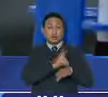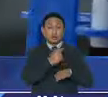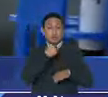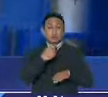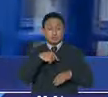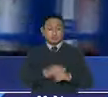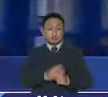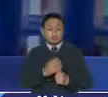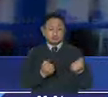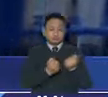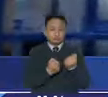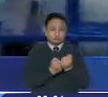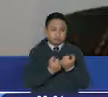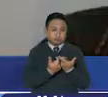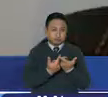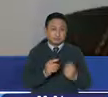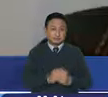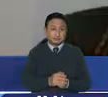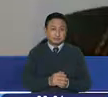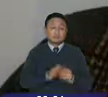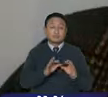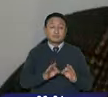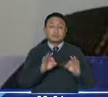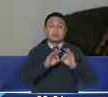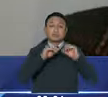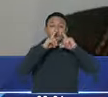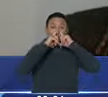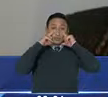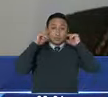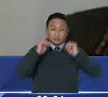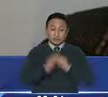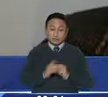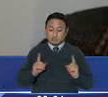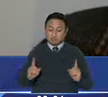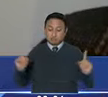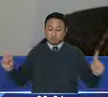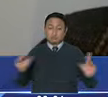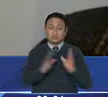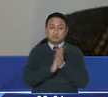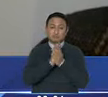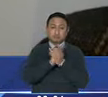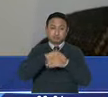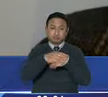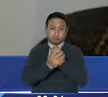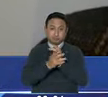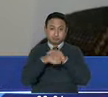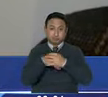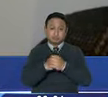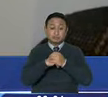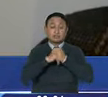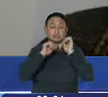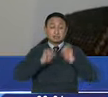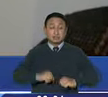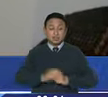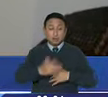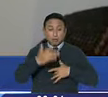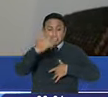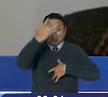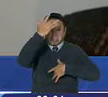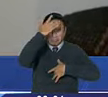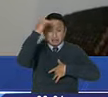fortalecer estas medidas. Es la mascarilla, el distanciamiento, el lavado de manos, realmente hacer las cuarentenas cuando uno está enfermo,